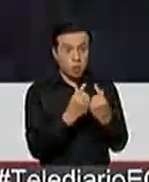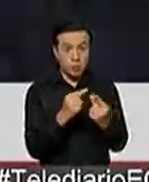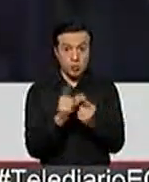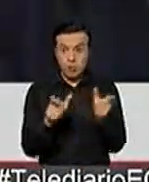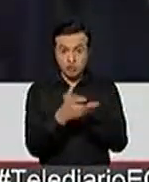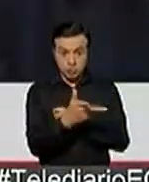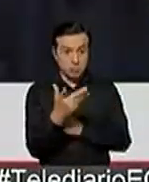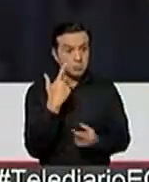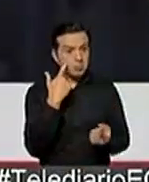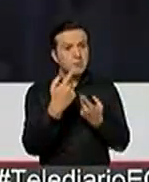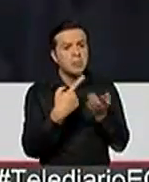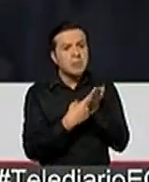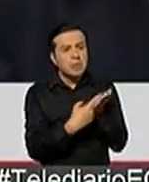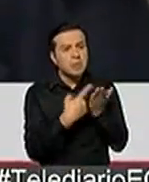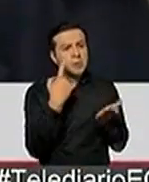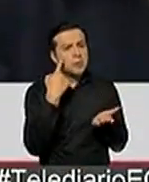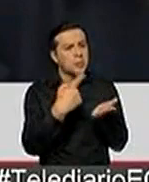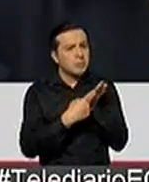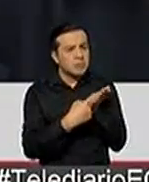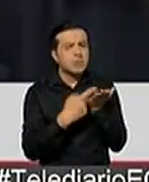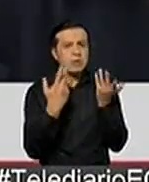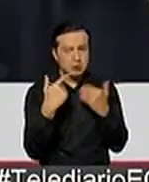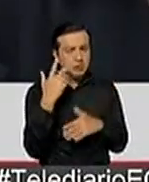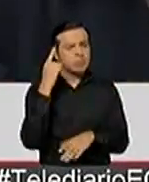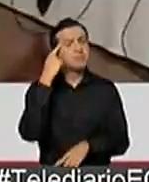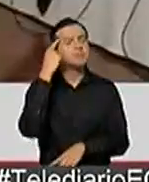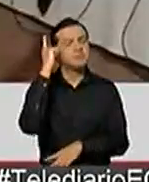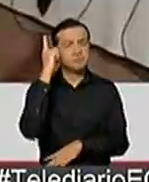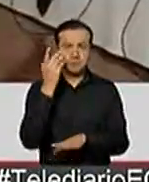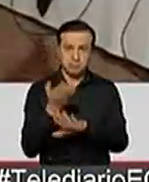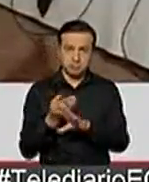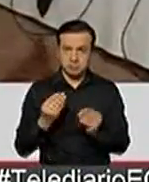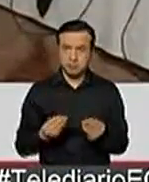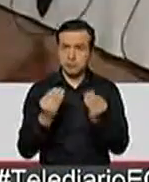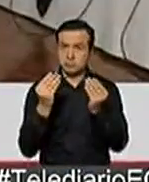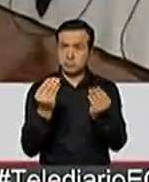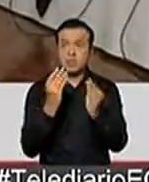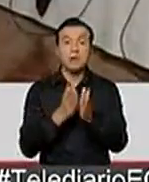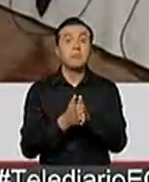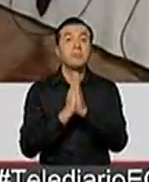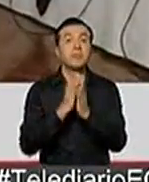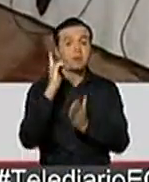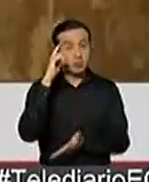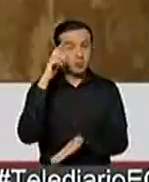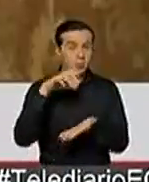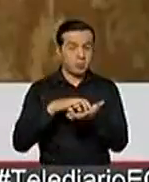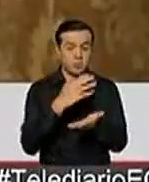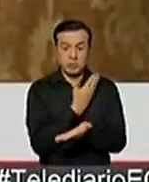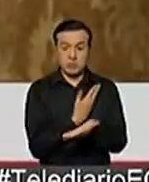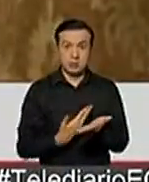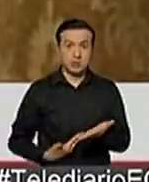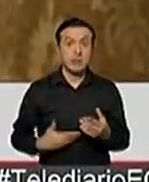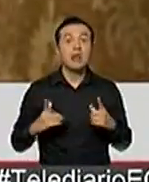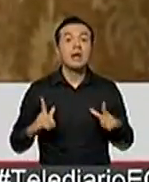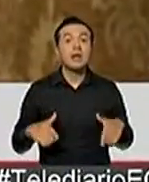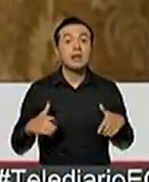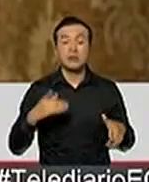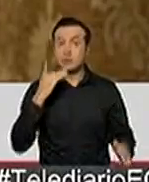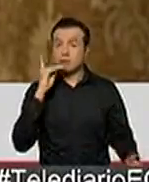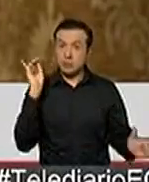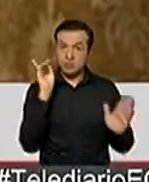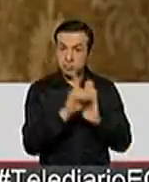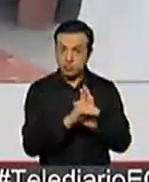discutiendo con nuestras propias bases, hemos sacado estas conclusiones. No obstante, piden al gobierno de Lenín Moreno que archive las denuncias